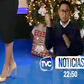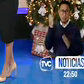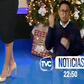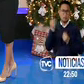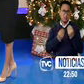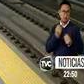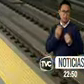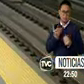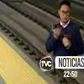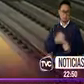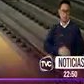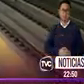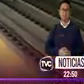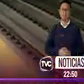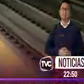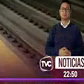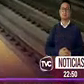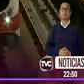emergencia.